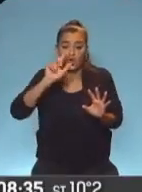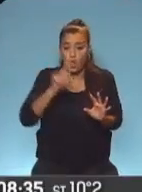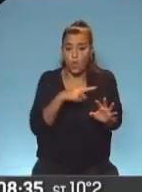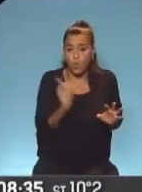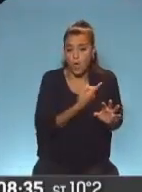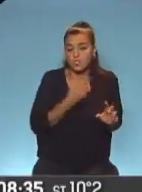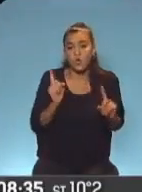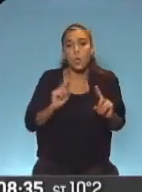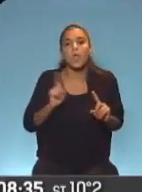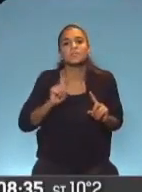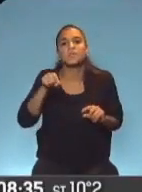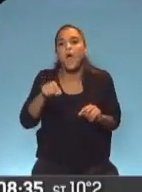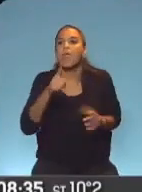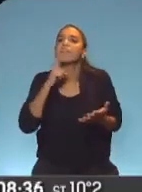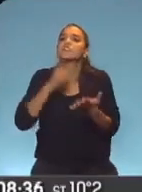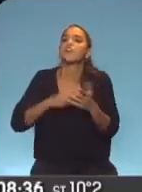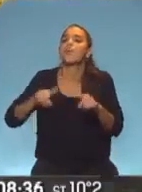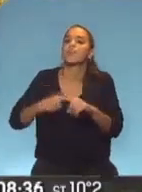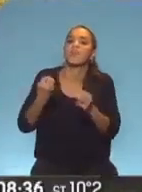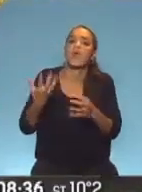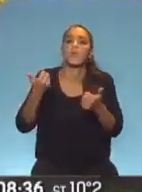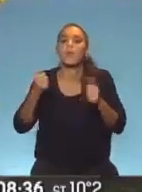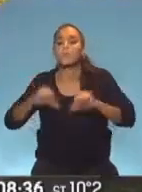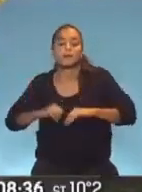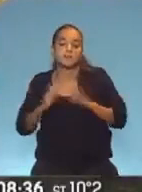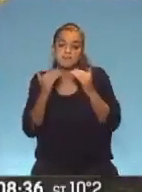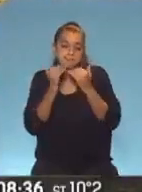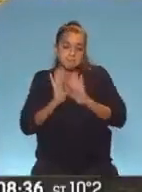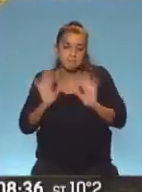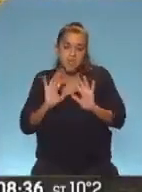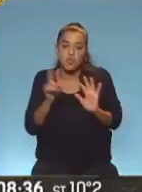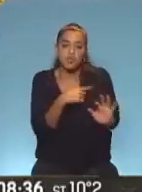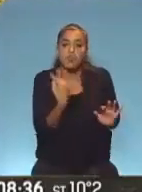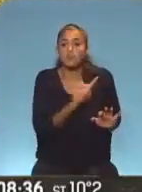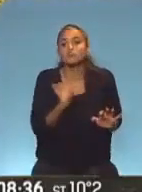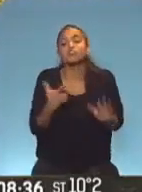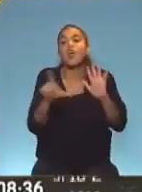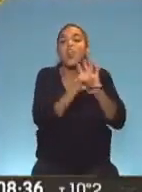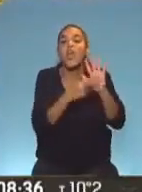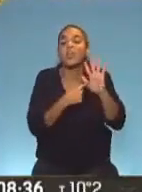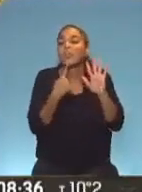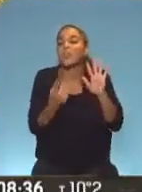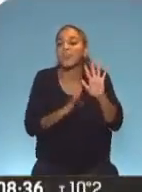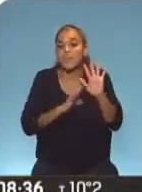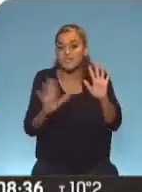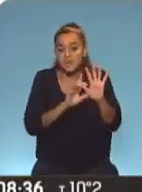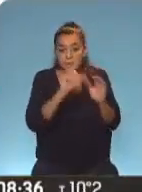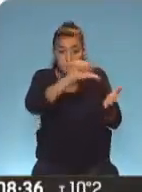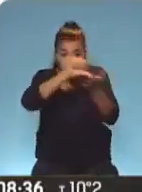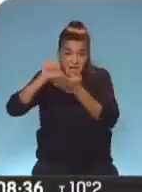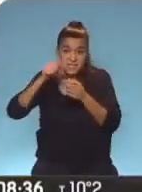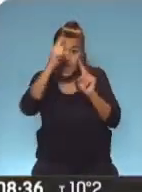Procuración Penitenciaria juzgar las decisiones políticas, sino en todo caso lo que hacemos es una valoración legal. Lo que decimos es que cada país